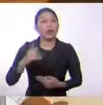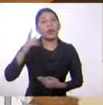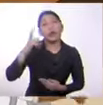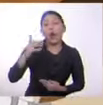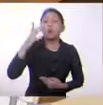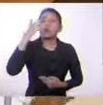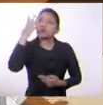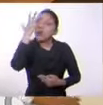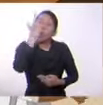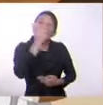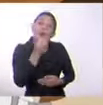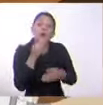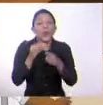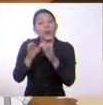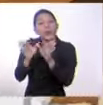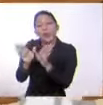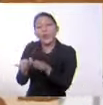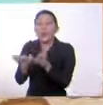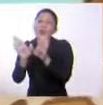y vuelan.